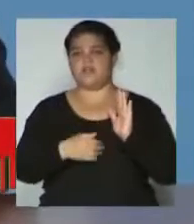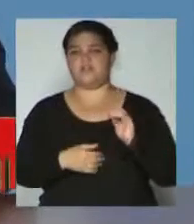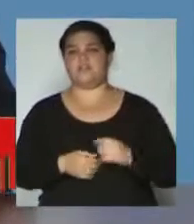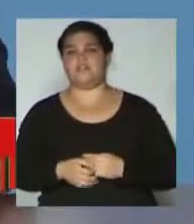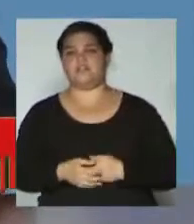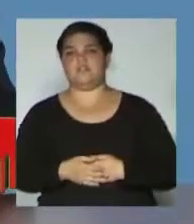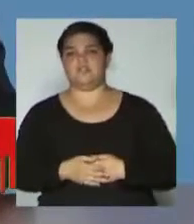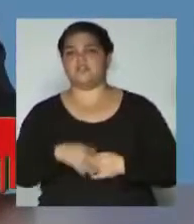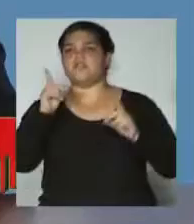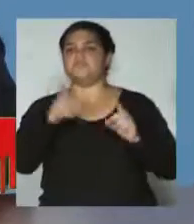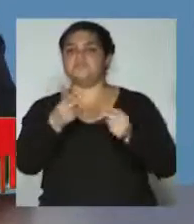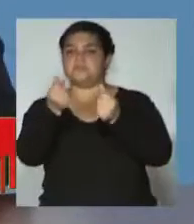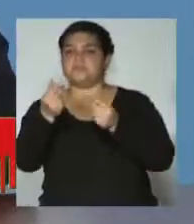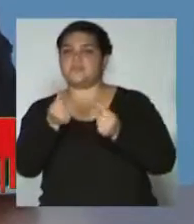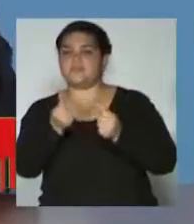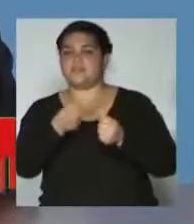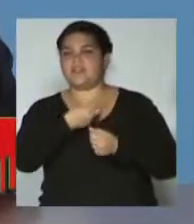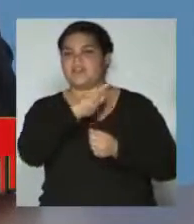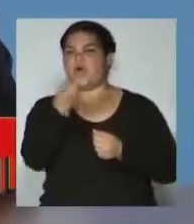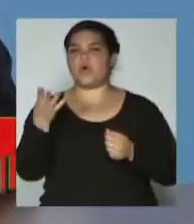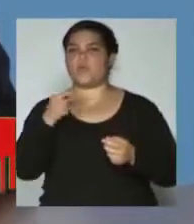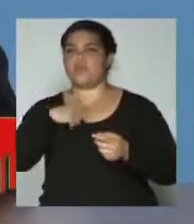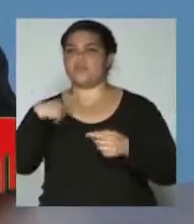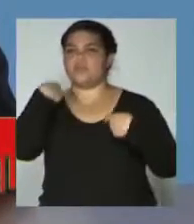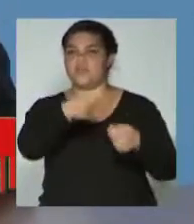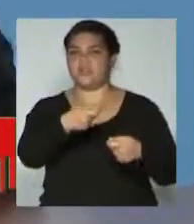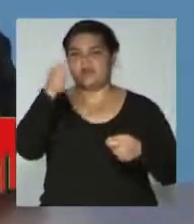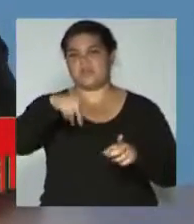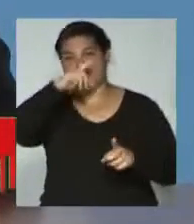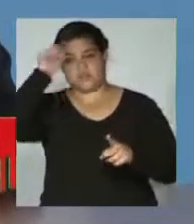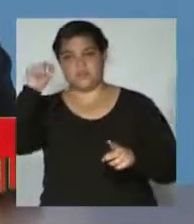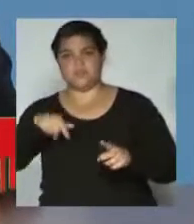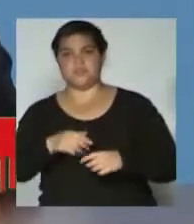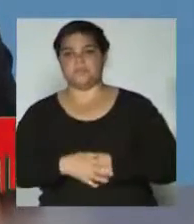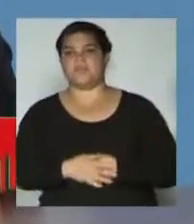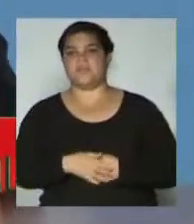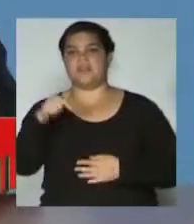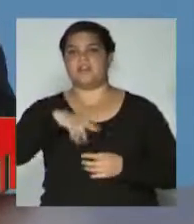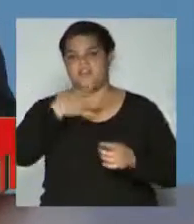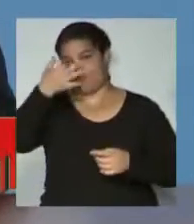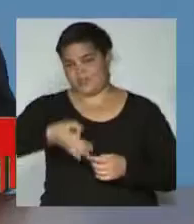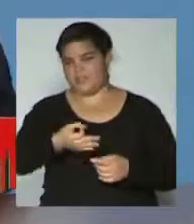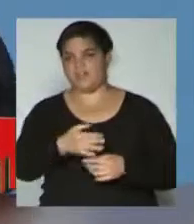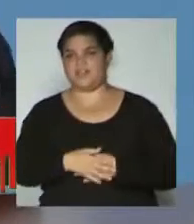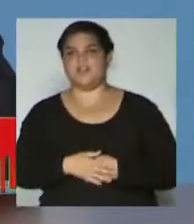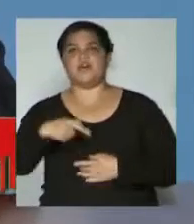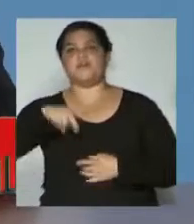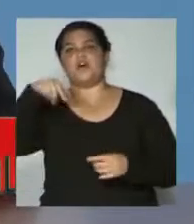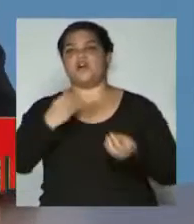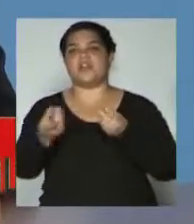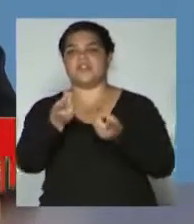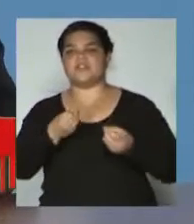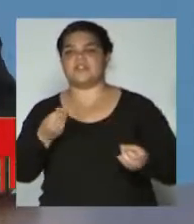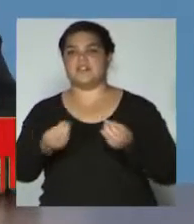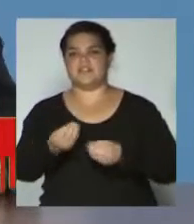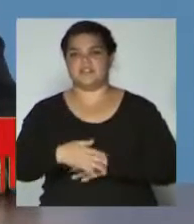volumen de dinero que en porcentaje sobre los presupuestos nacionales que hoy tienen. Esto es una realidad. Ahora bien, tenemos que ir